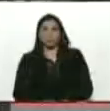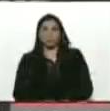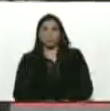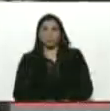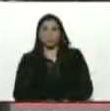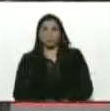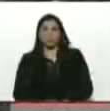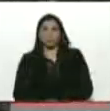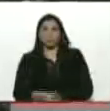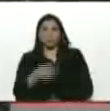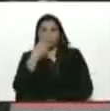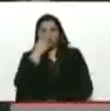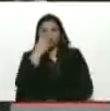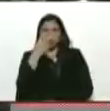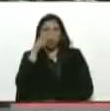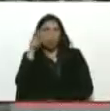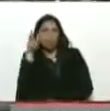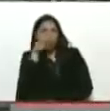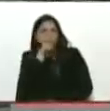Visor,